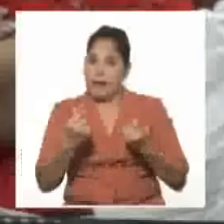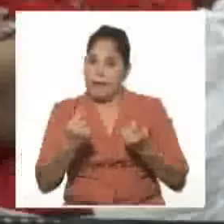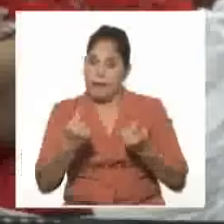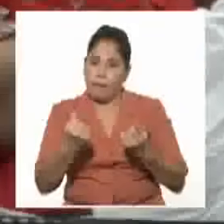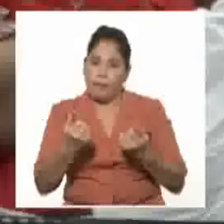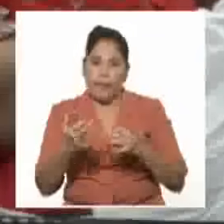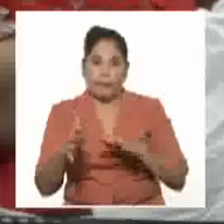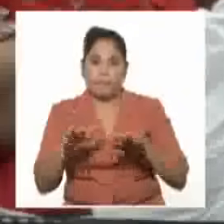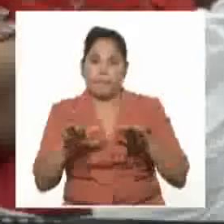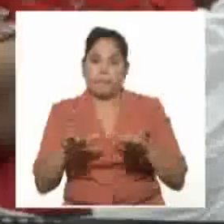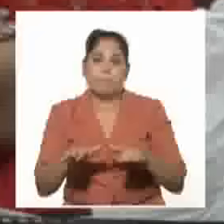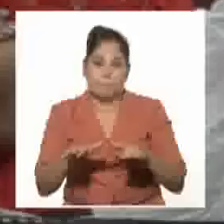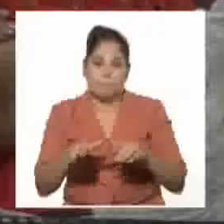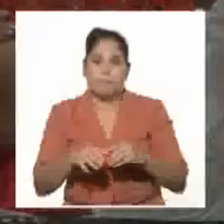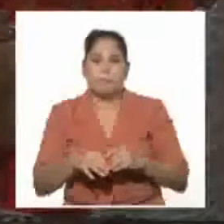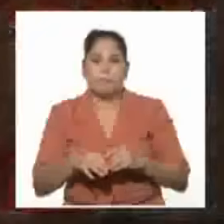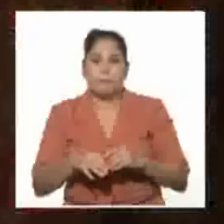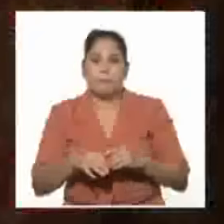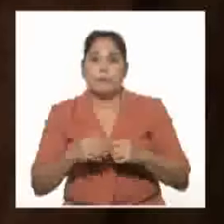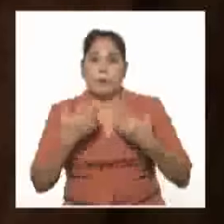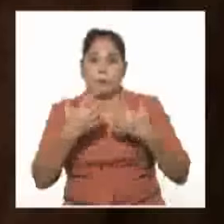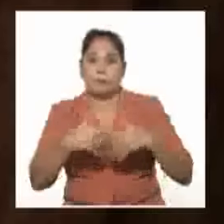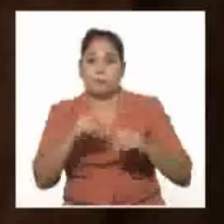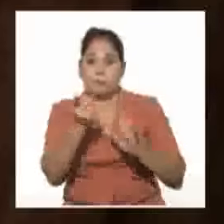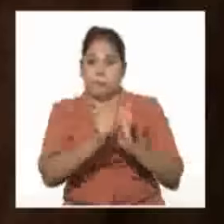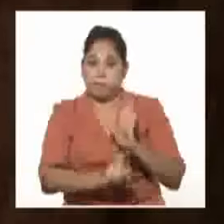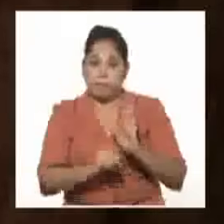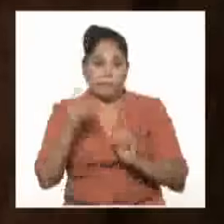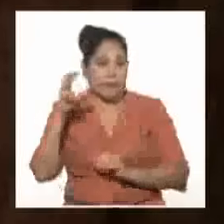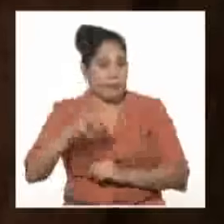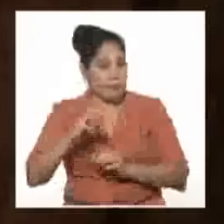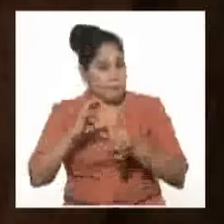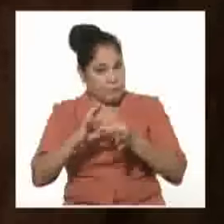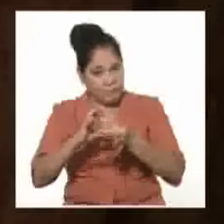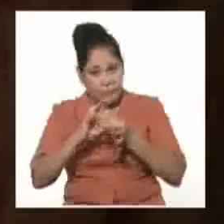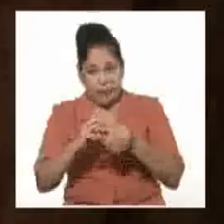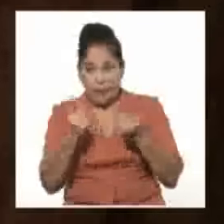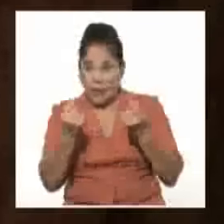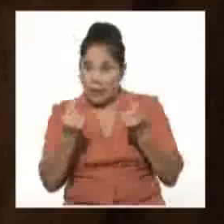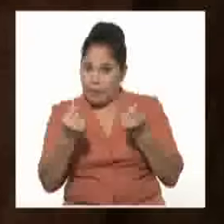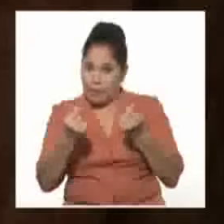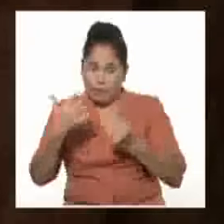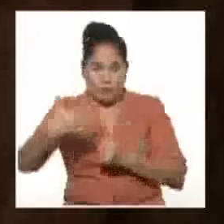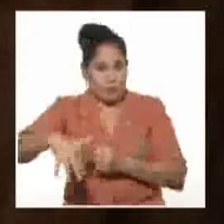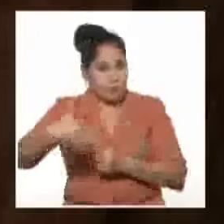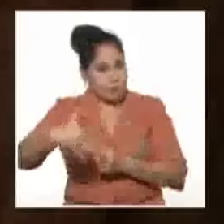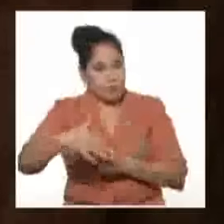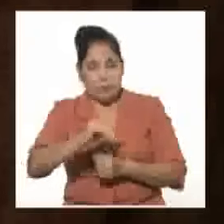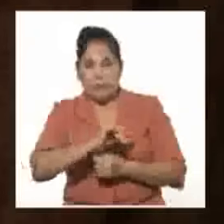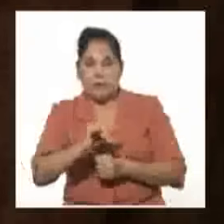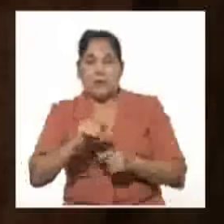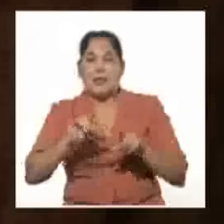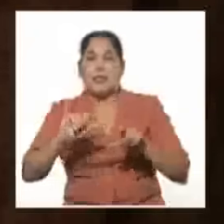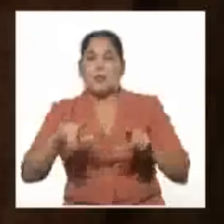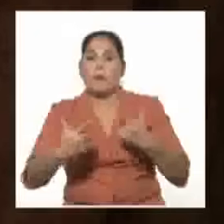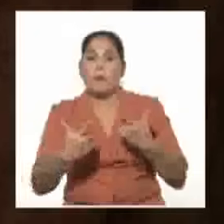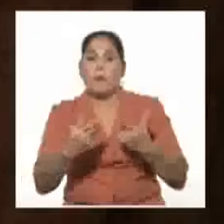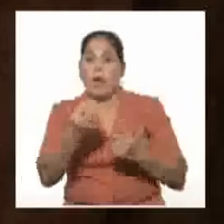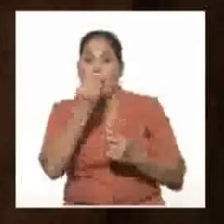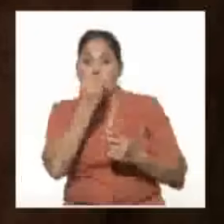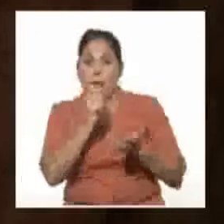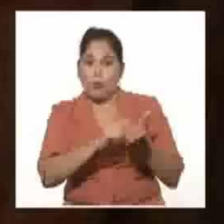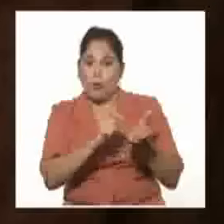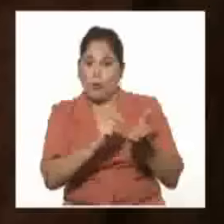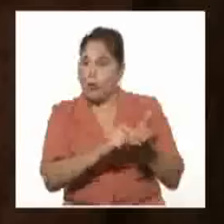parcialmente paralizada, la generación térmica es crítica, los precios se mantienen altos, se incumplen las entregas de los alimentos normados